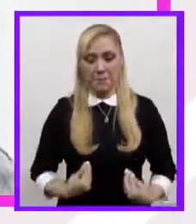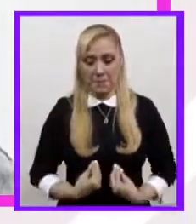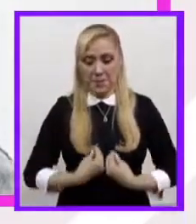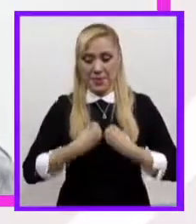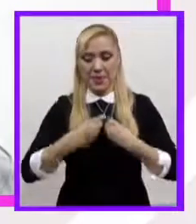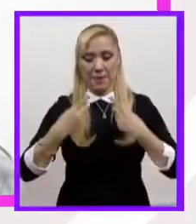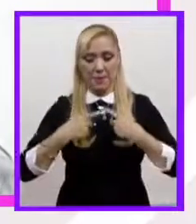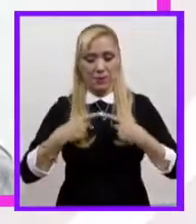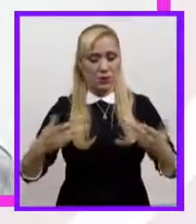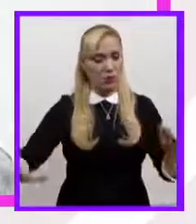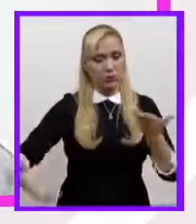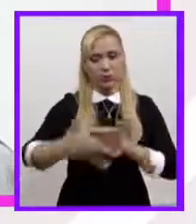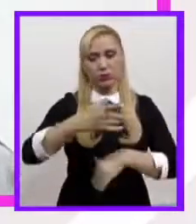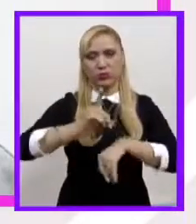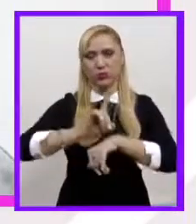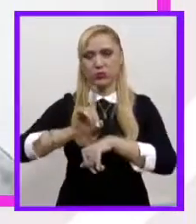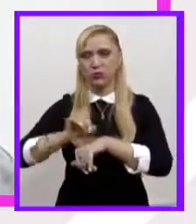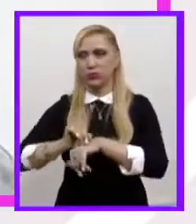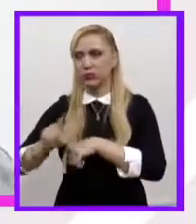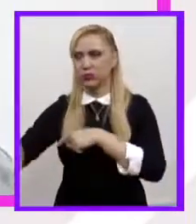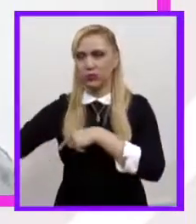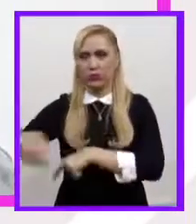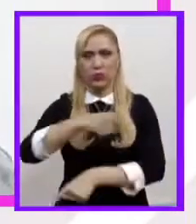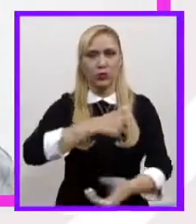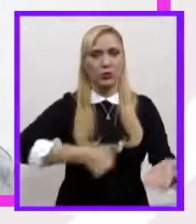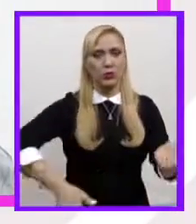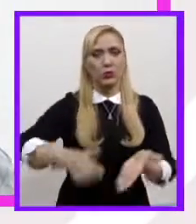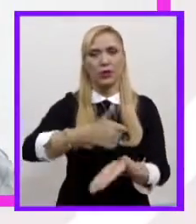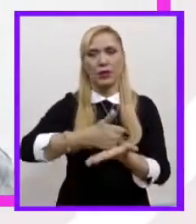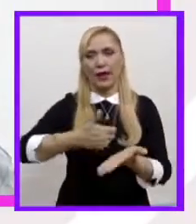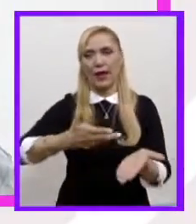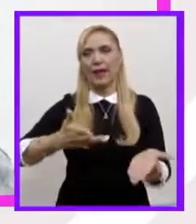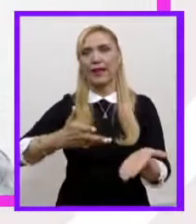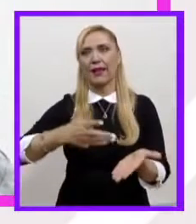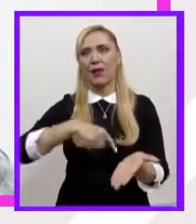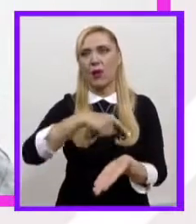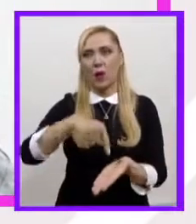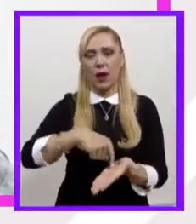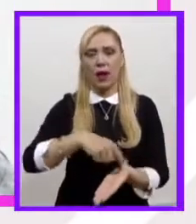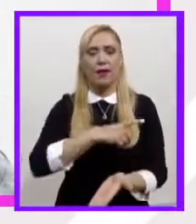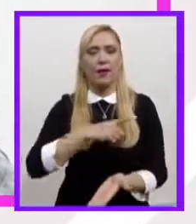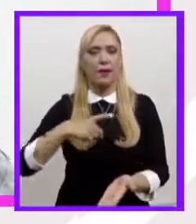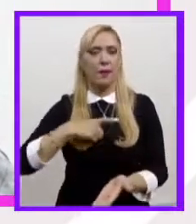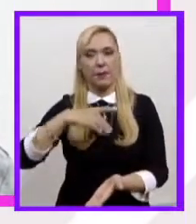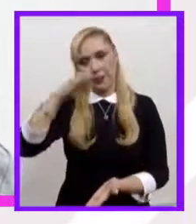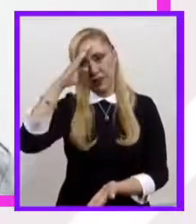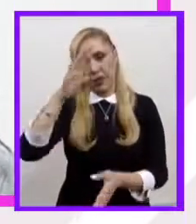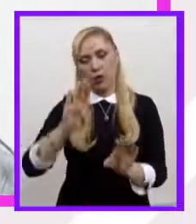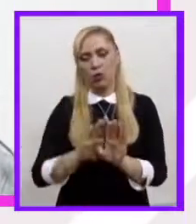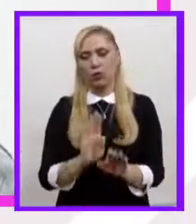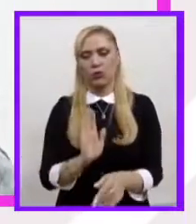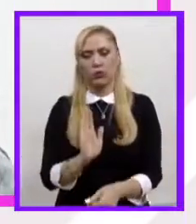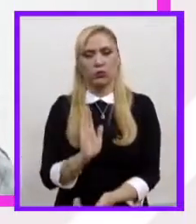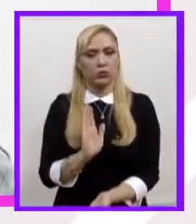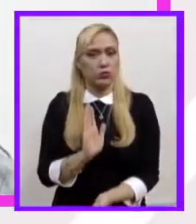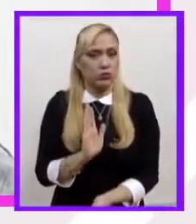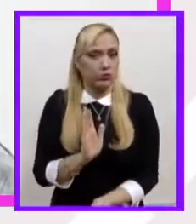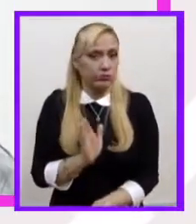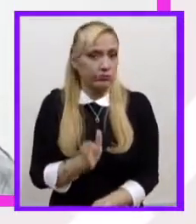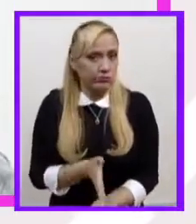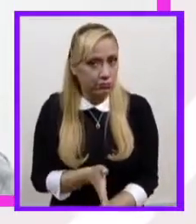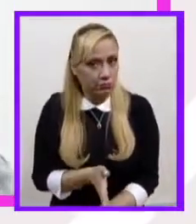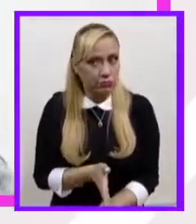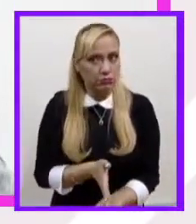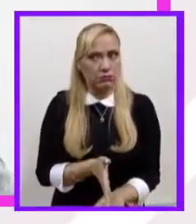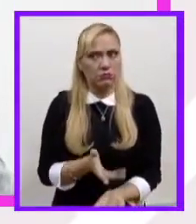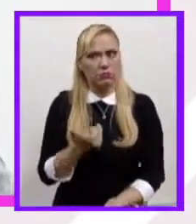principales herramientas que queremos retomar para poder implementar sanciones administrativas que no necesariamente tengan que ser